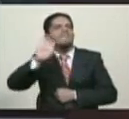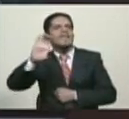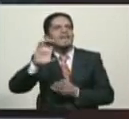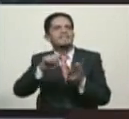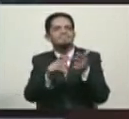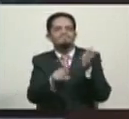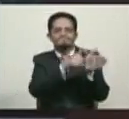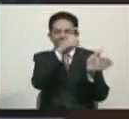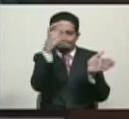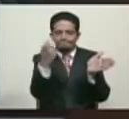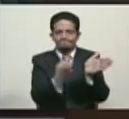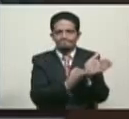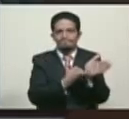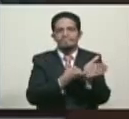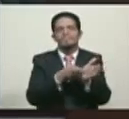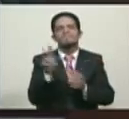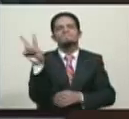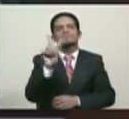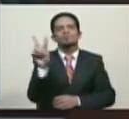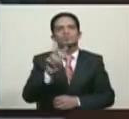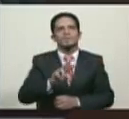integridad nacional.